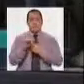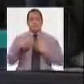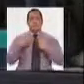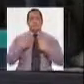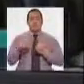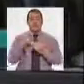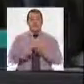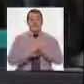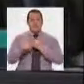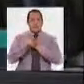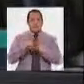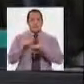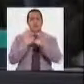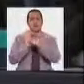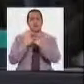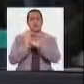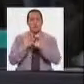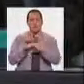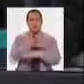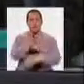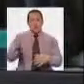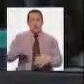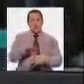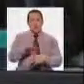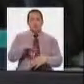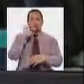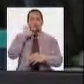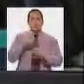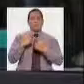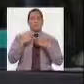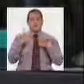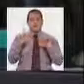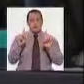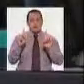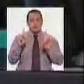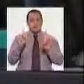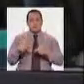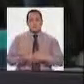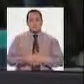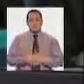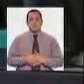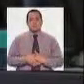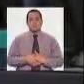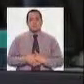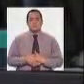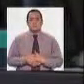he defendido la constitucionalidad del sorteo, sin embargo,